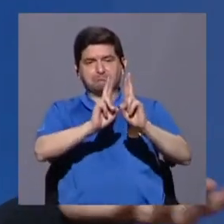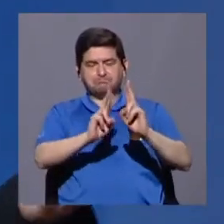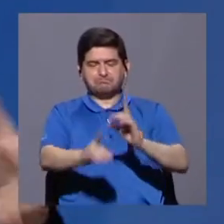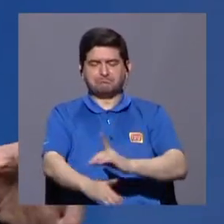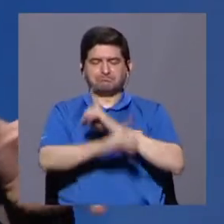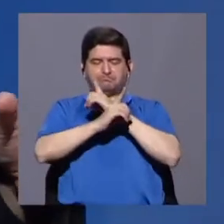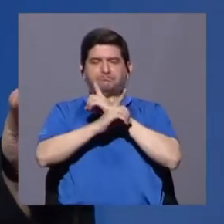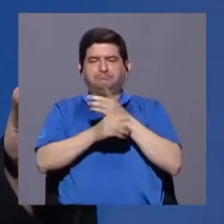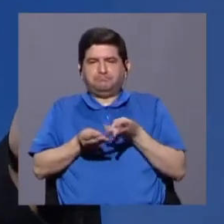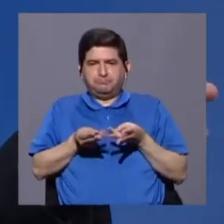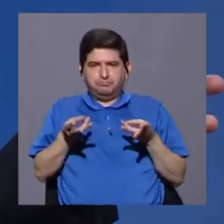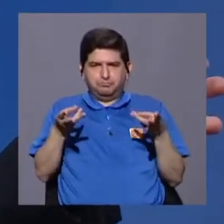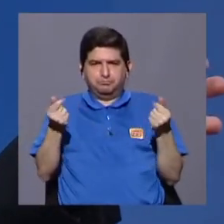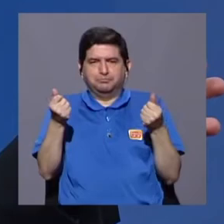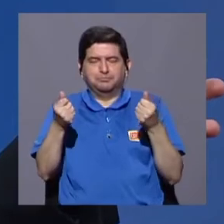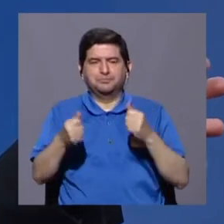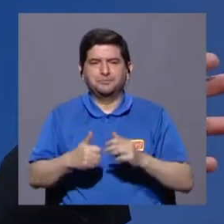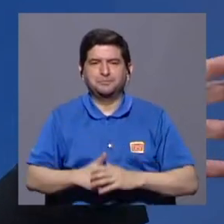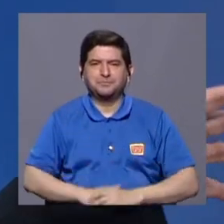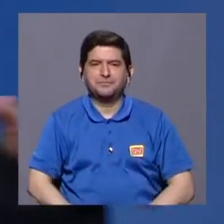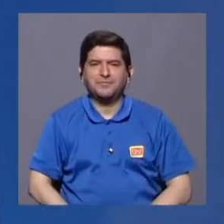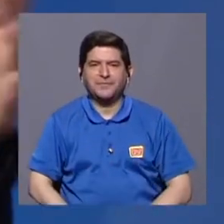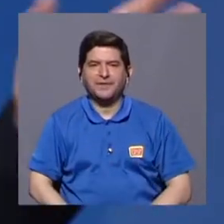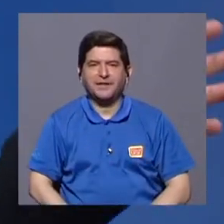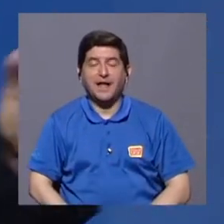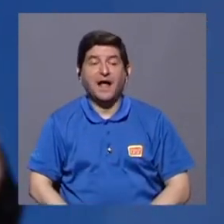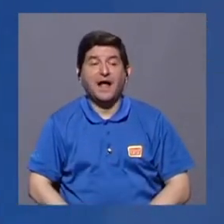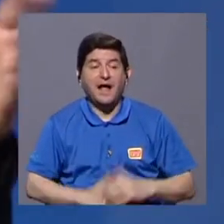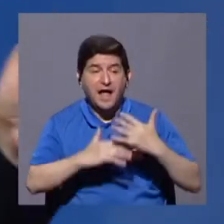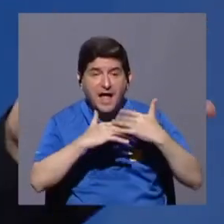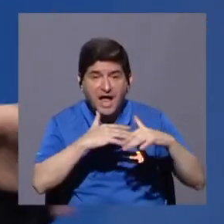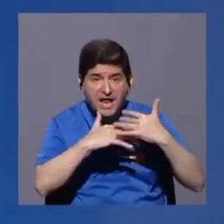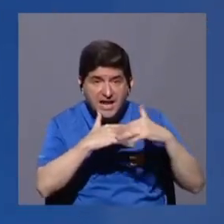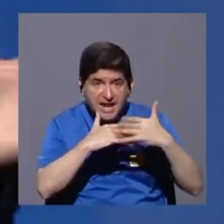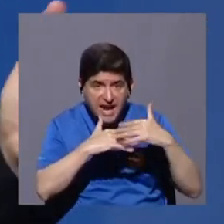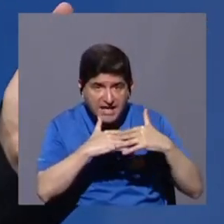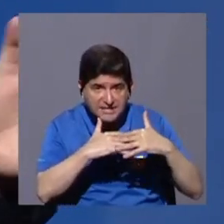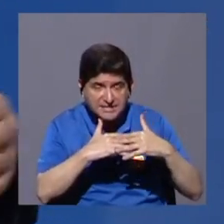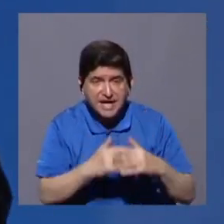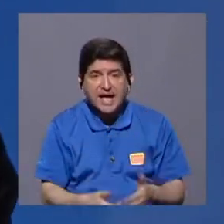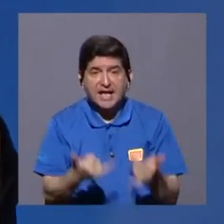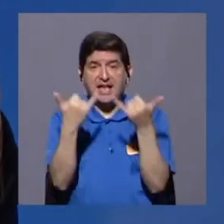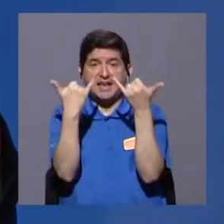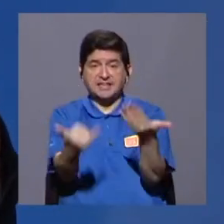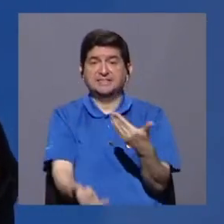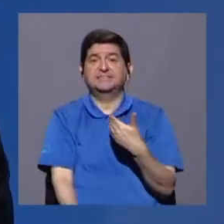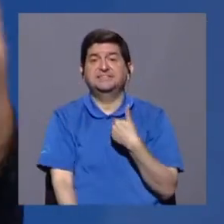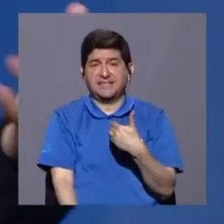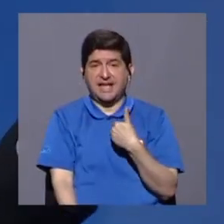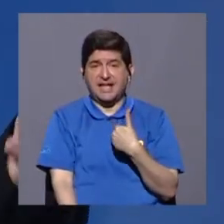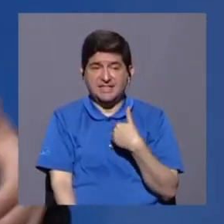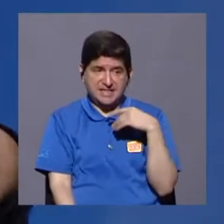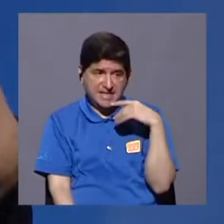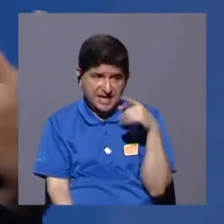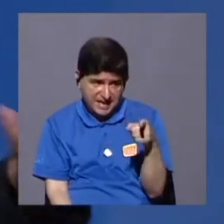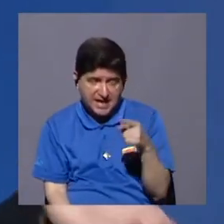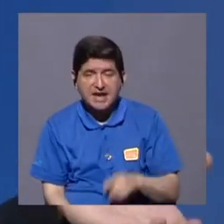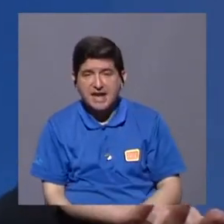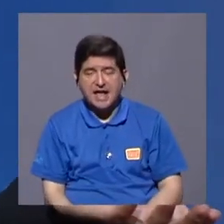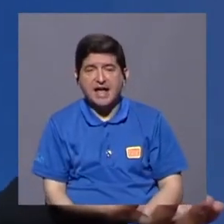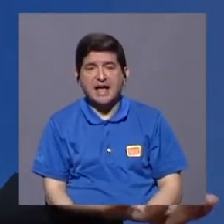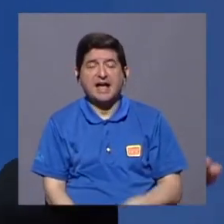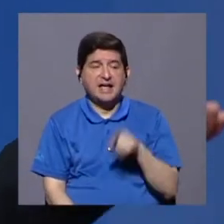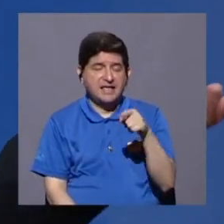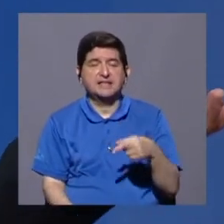sobre respuesta inmune así que en la sangre de la alpaca va a estar circulando las células que producen estos